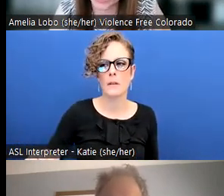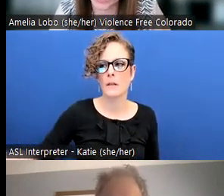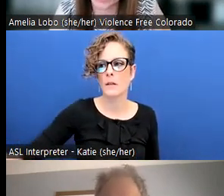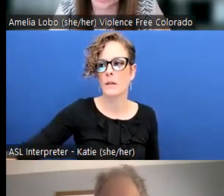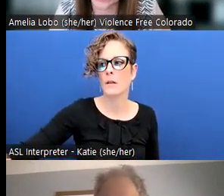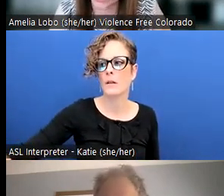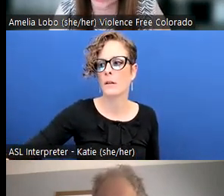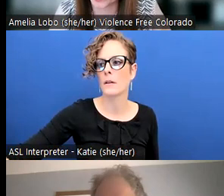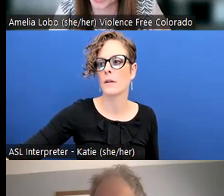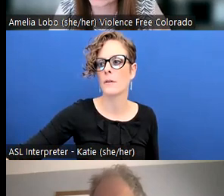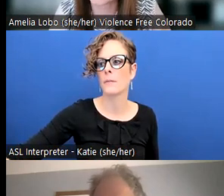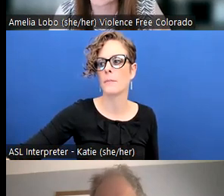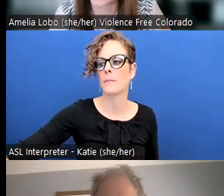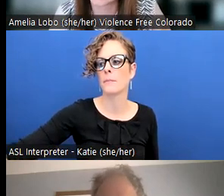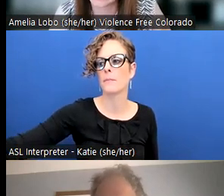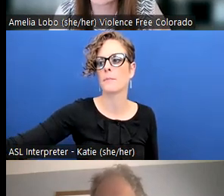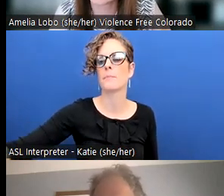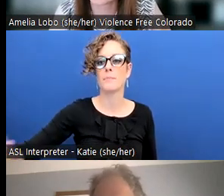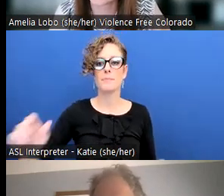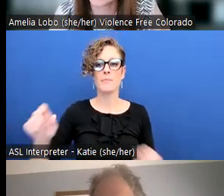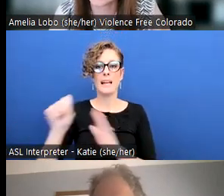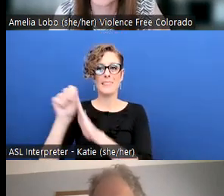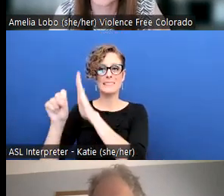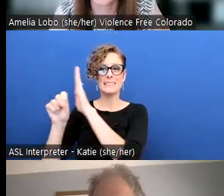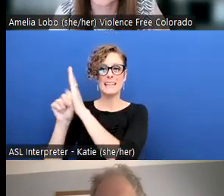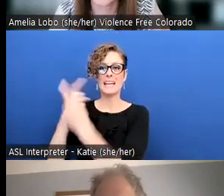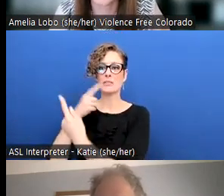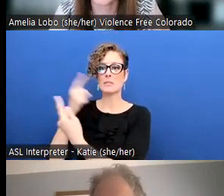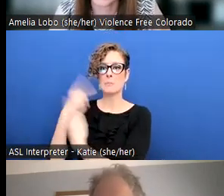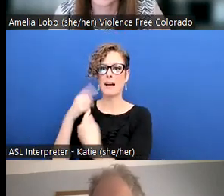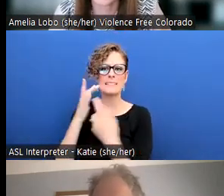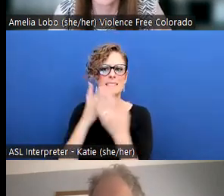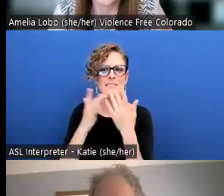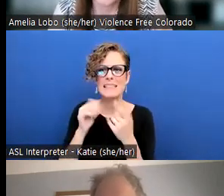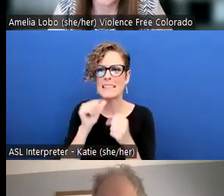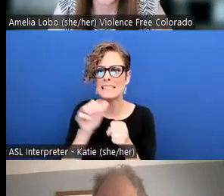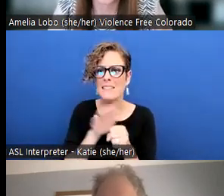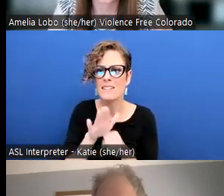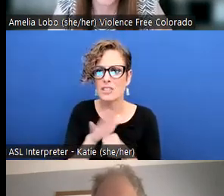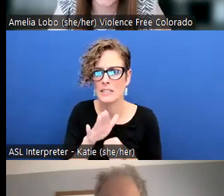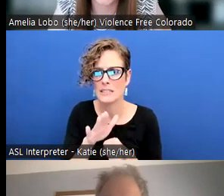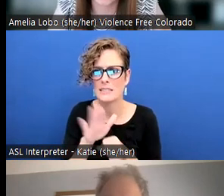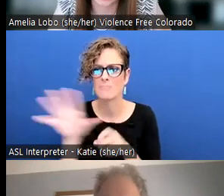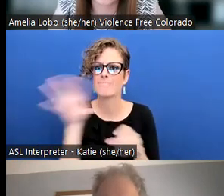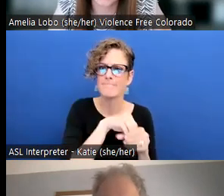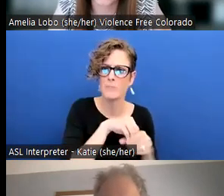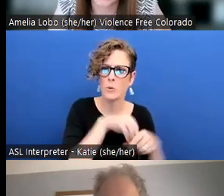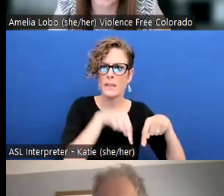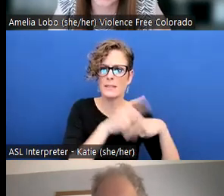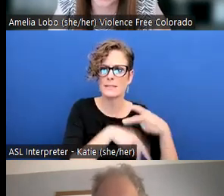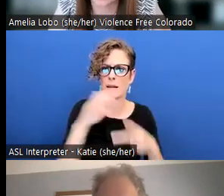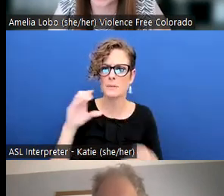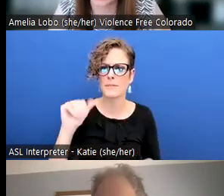extraviados. Y esto llegó después de preocupaciones de que había